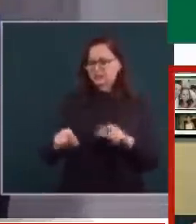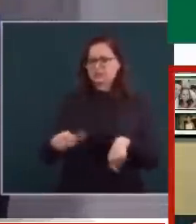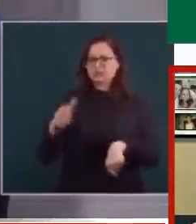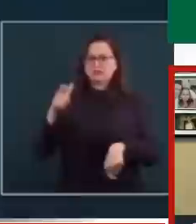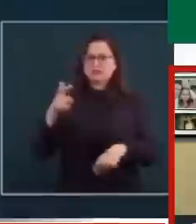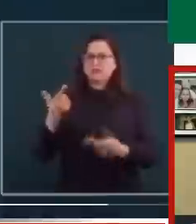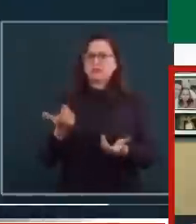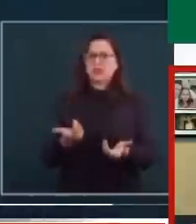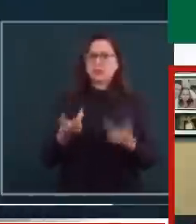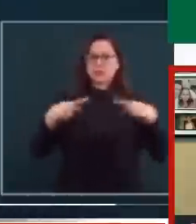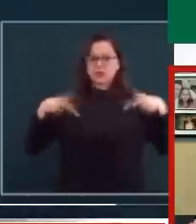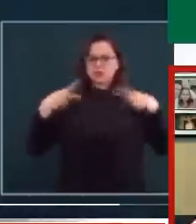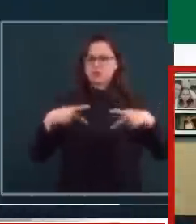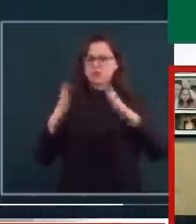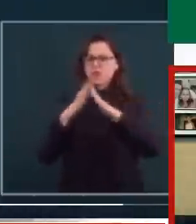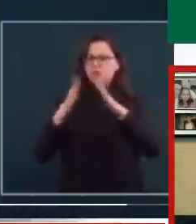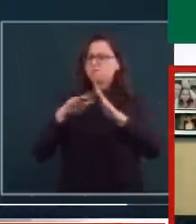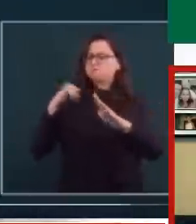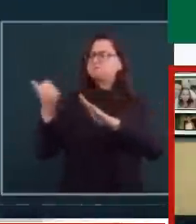queda